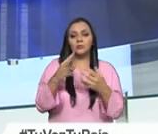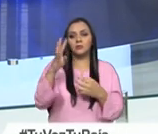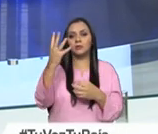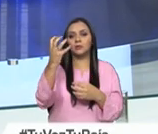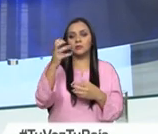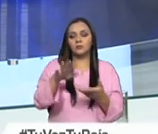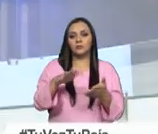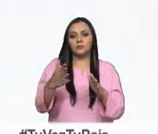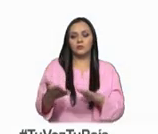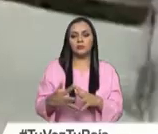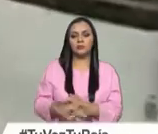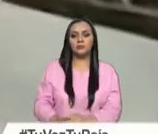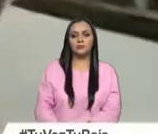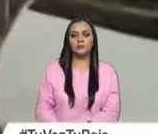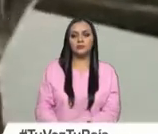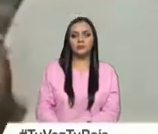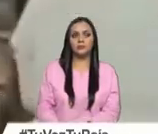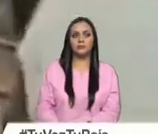muertos.